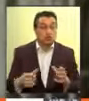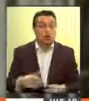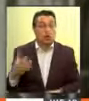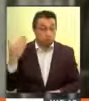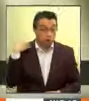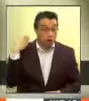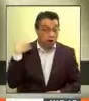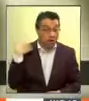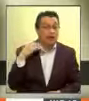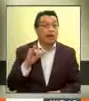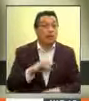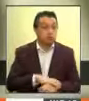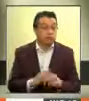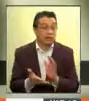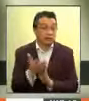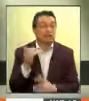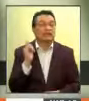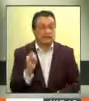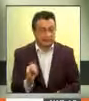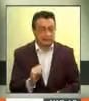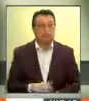pulmonar? Pulmonar, sí.